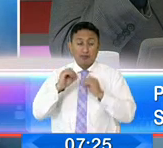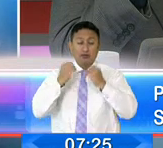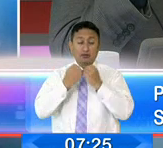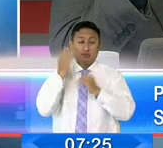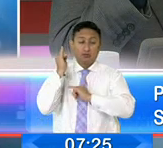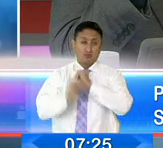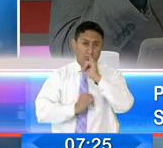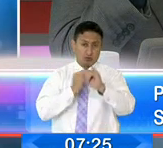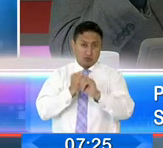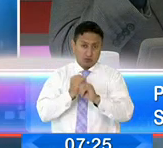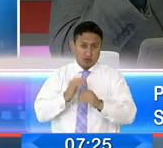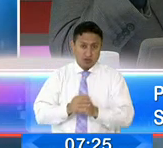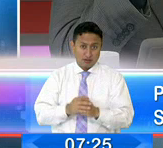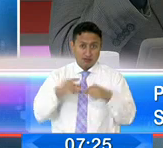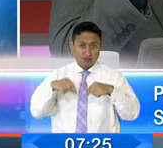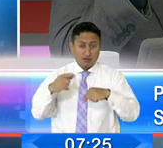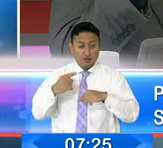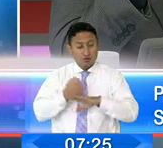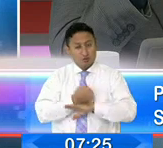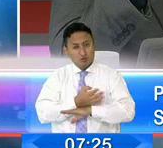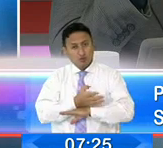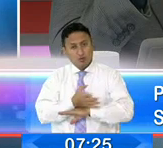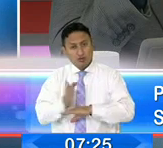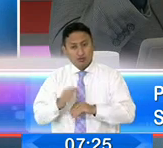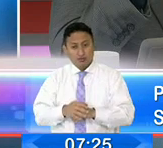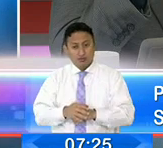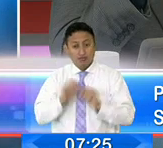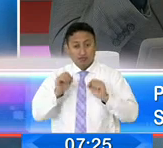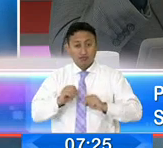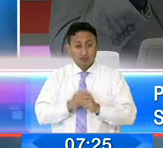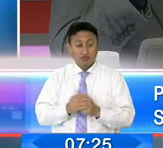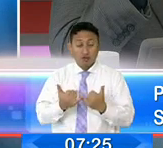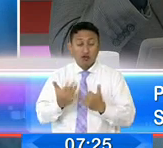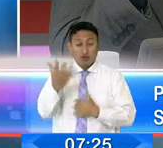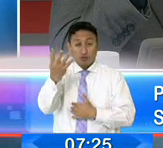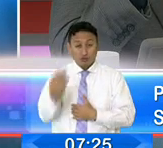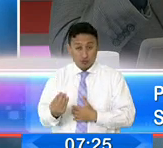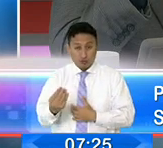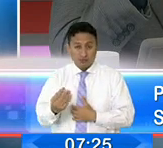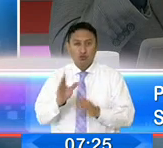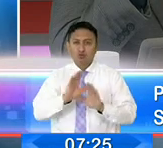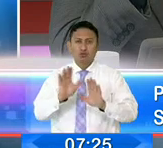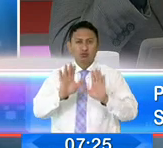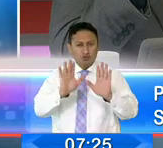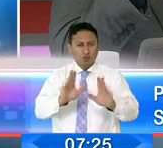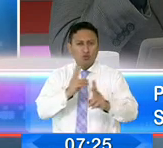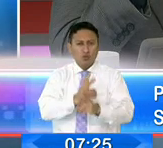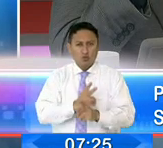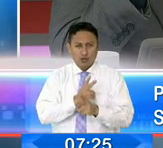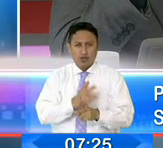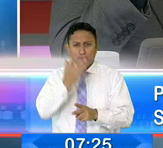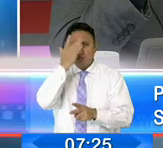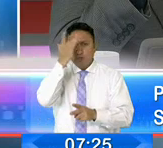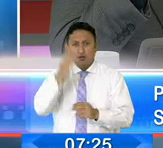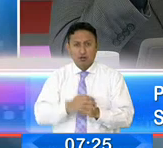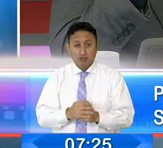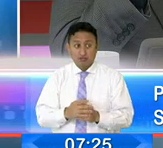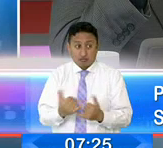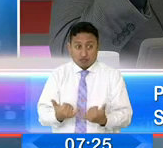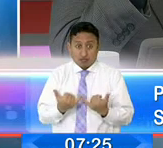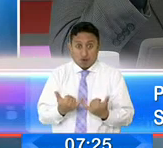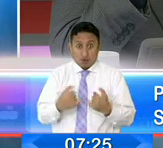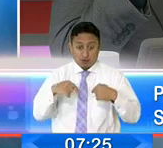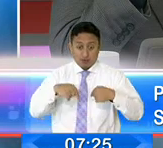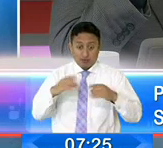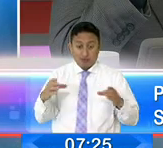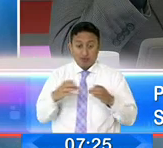internacionales están recomendando evitar bruscos recortes fiscales. ¿Por qué? Porque en este momento, cuando tenemos un